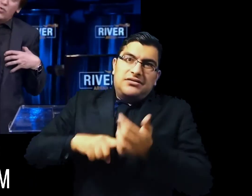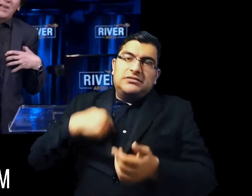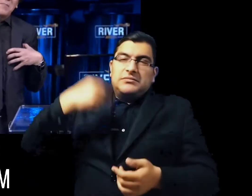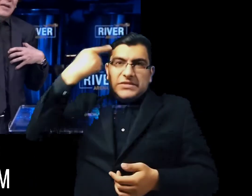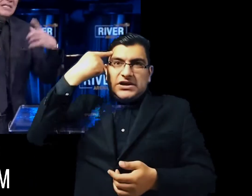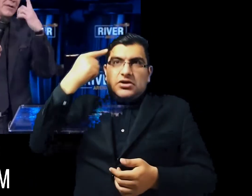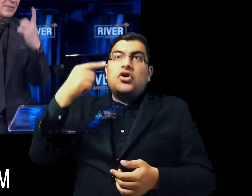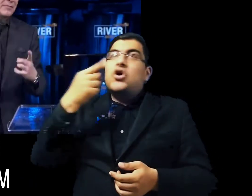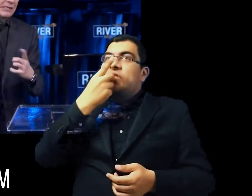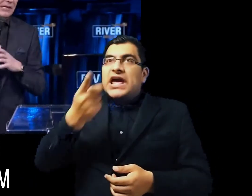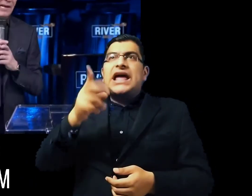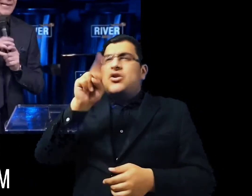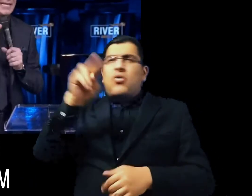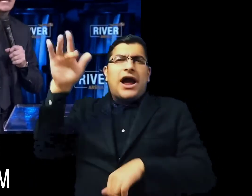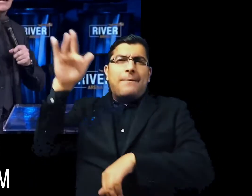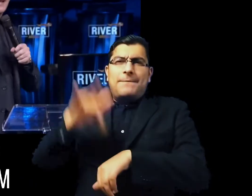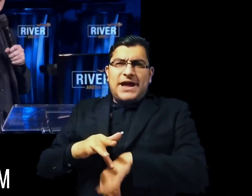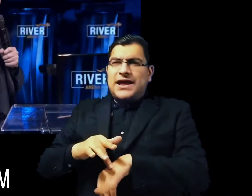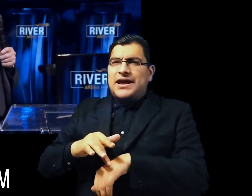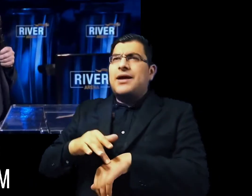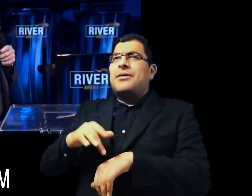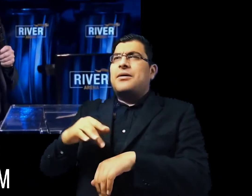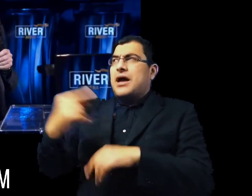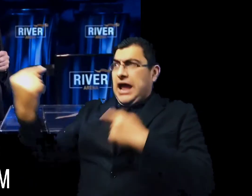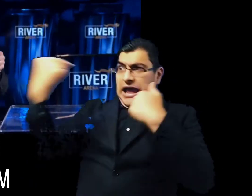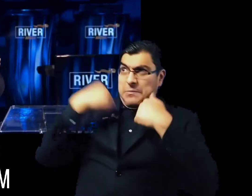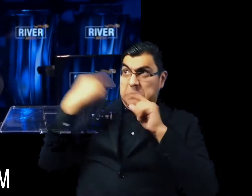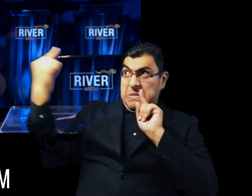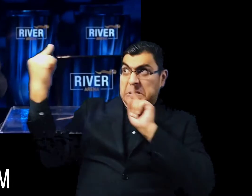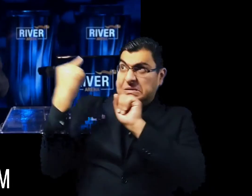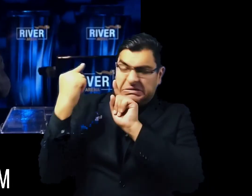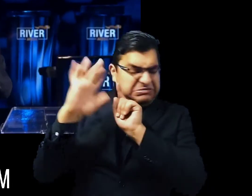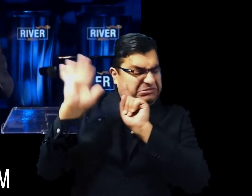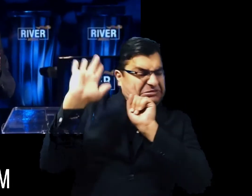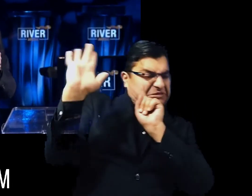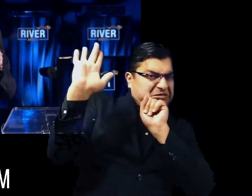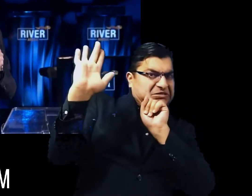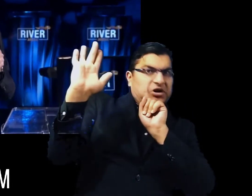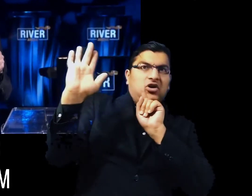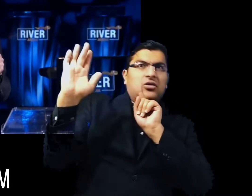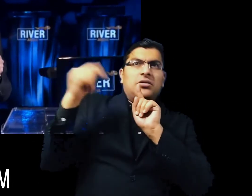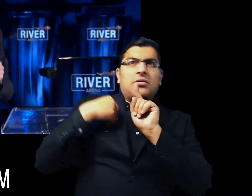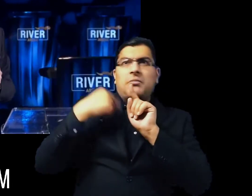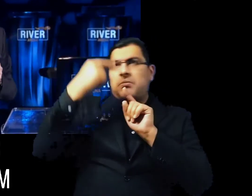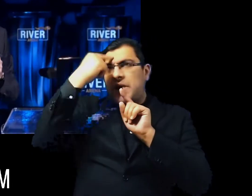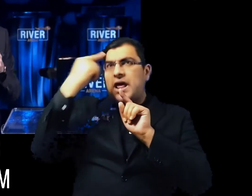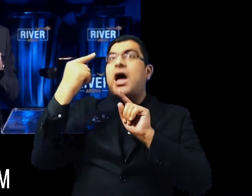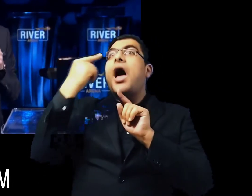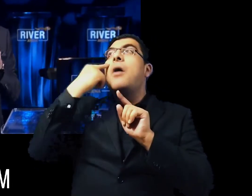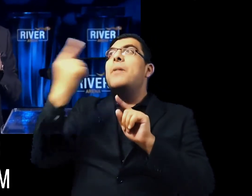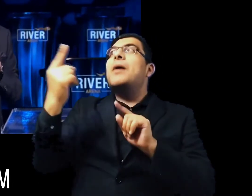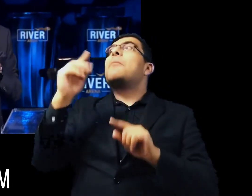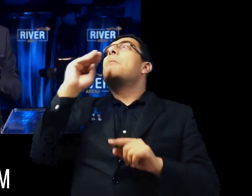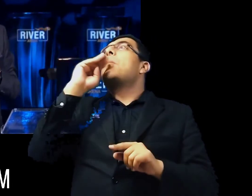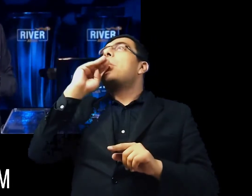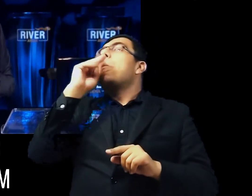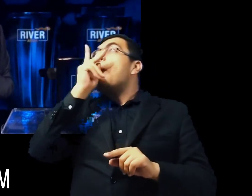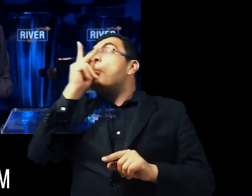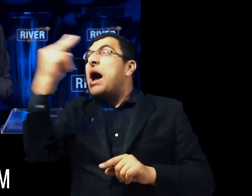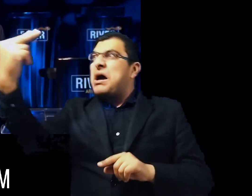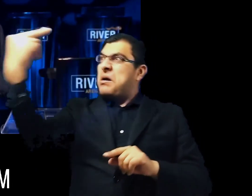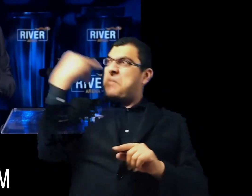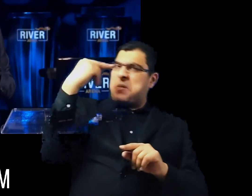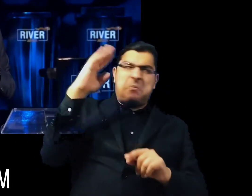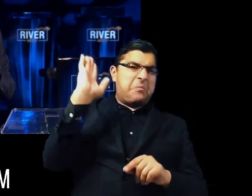que nunca más iba a permitir que alguien se acercara a mí lo suficiente como para ver lo que mi papá había visto en mí. No sé qué